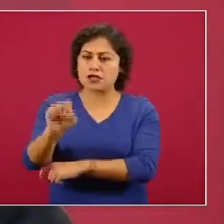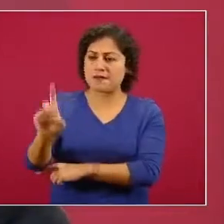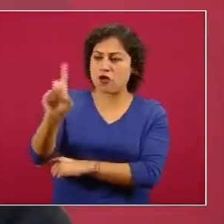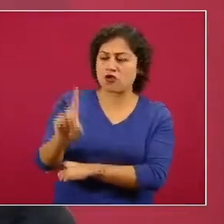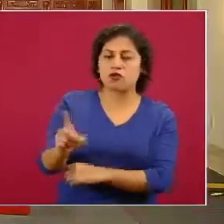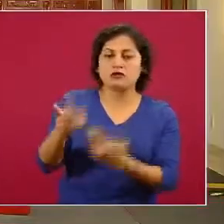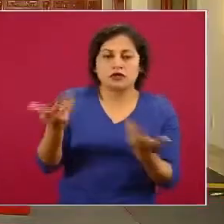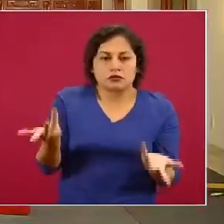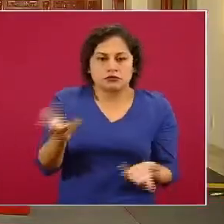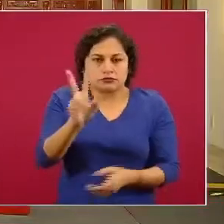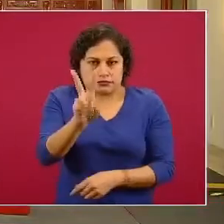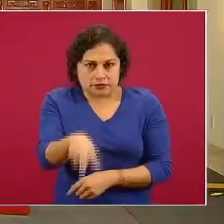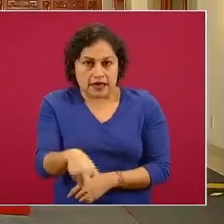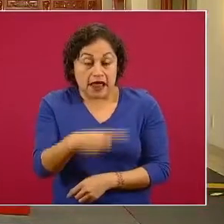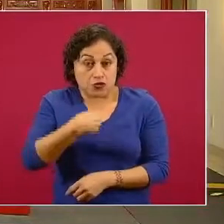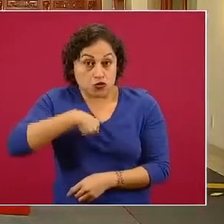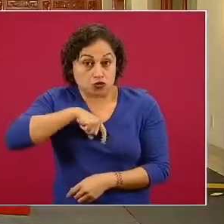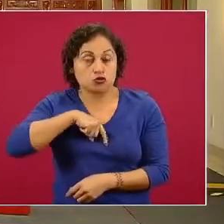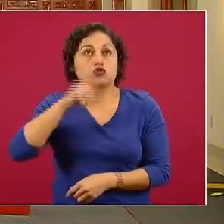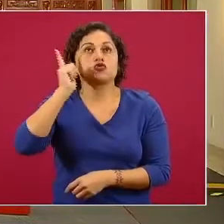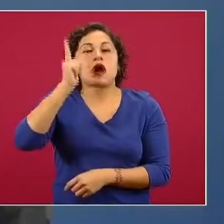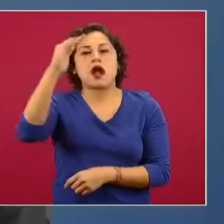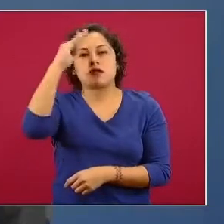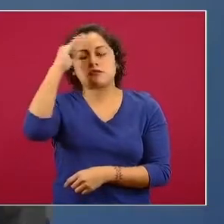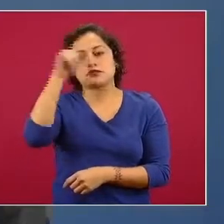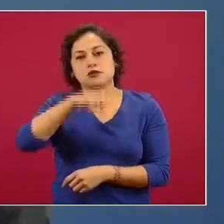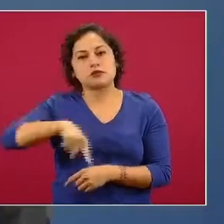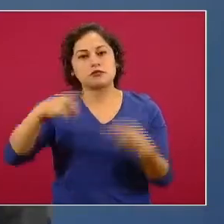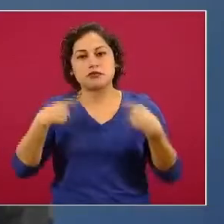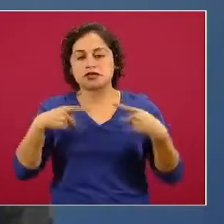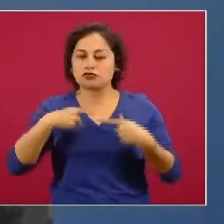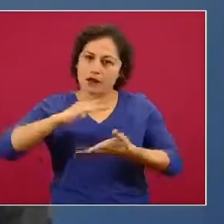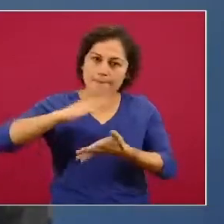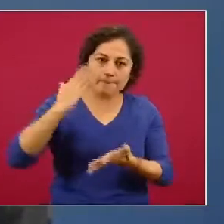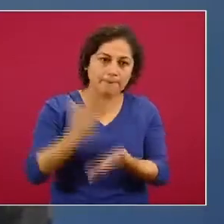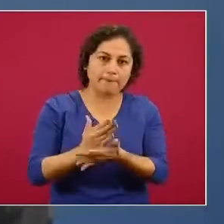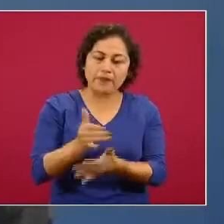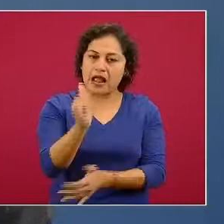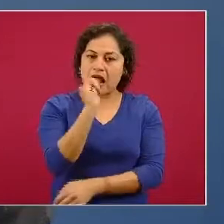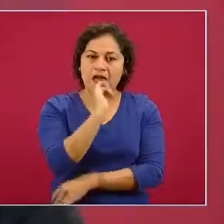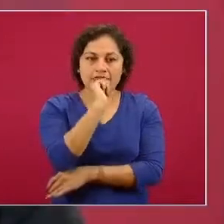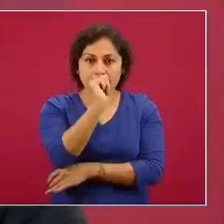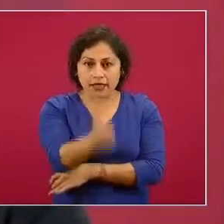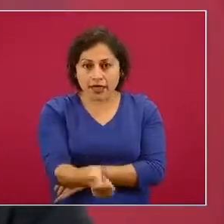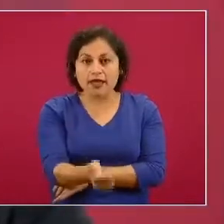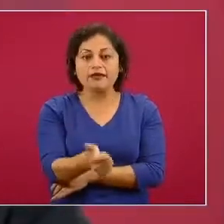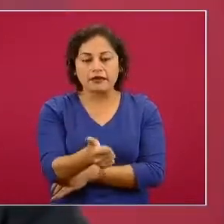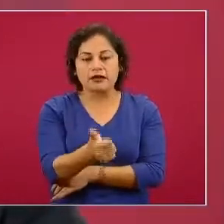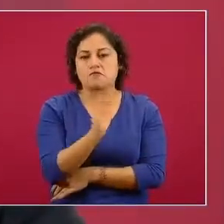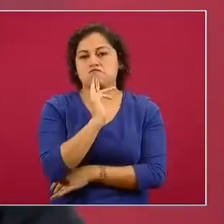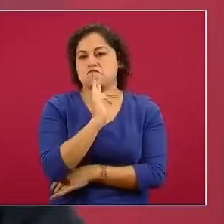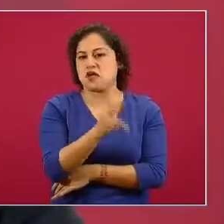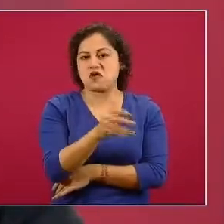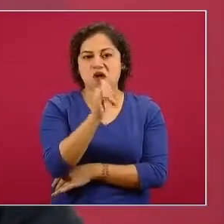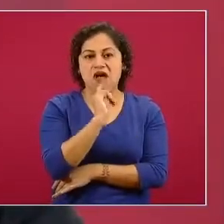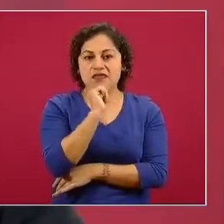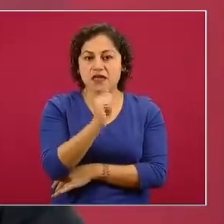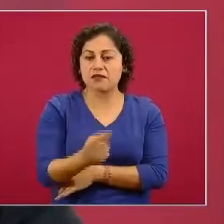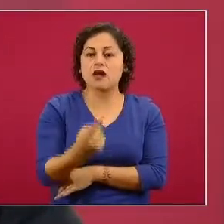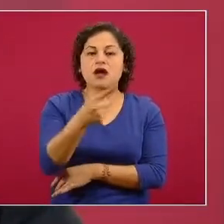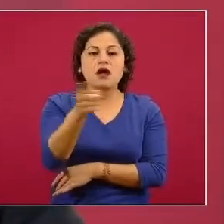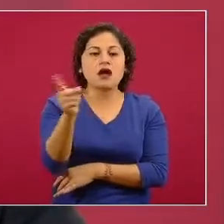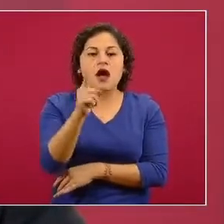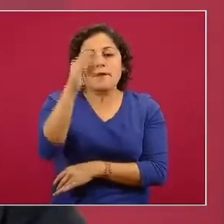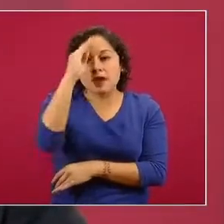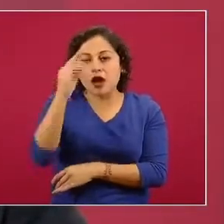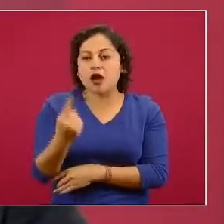que nadie consuma alcohol, que no se consuma el alcohol, porque es mejor no consumir que consumir, aunque sea una sola copa. El